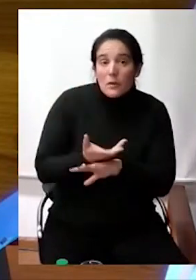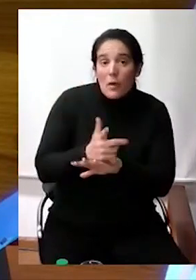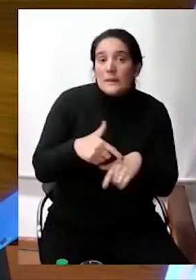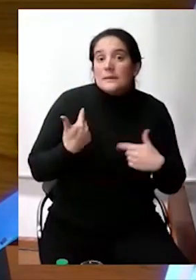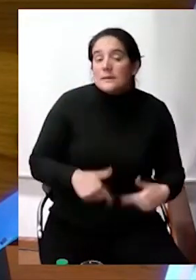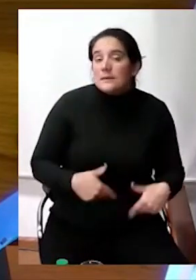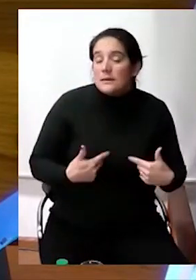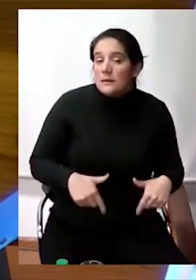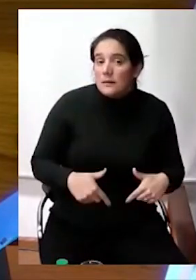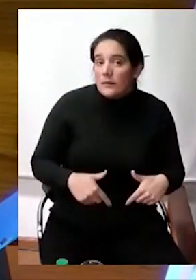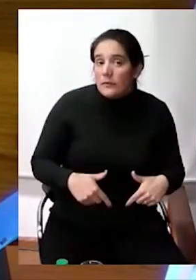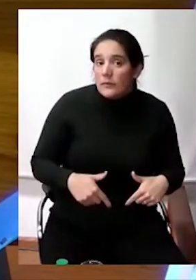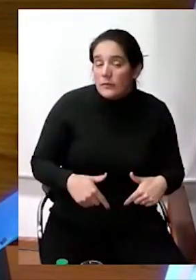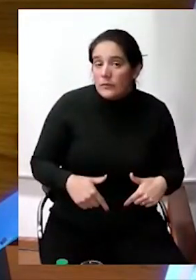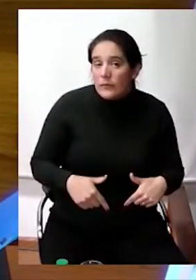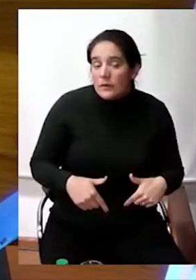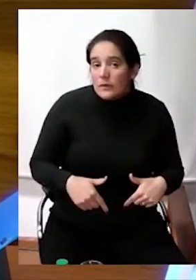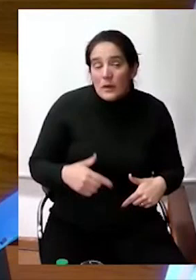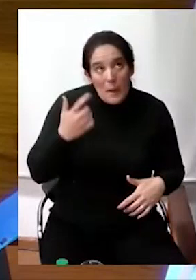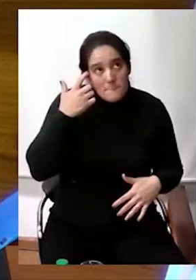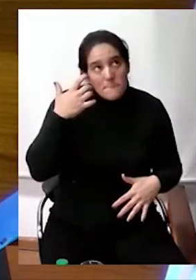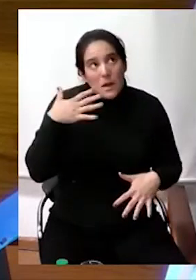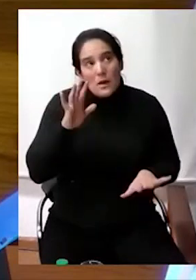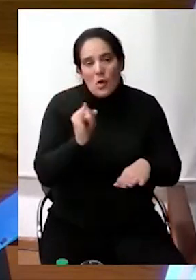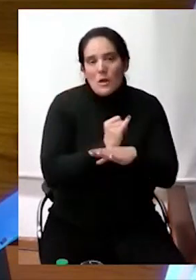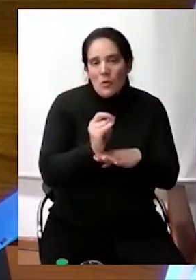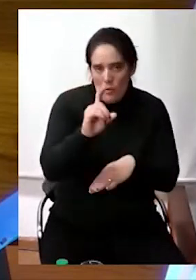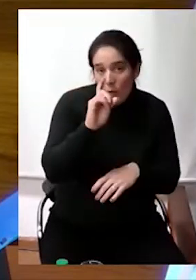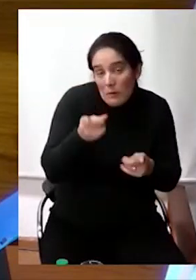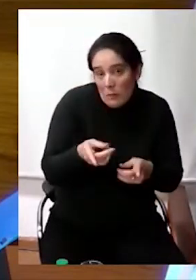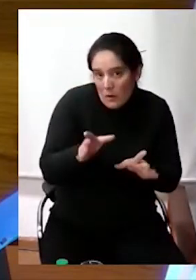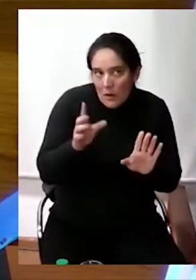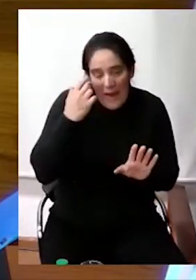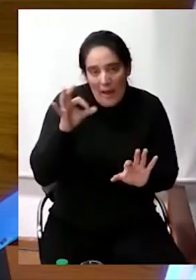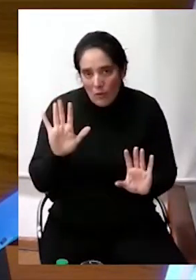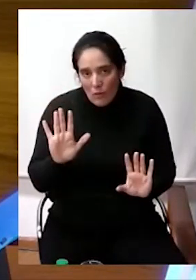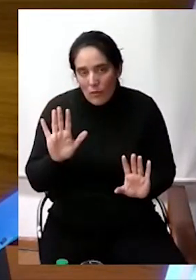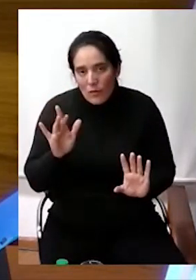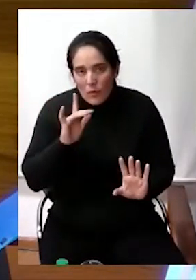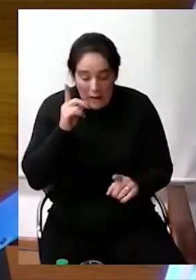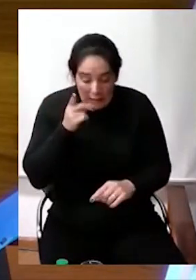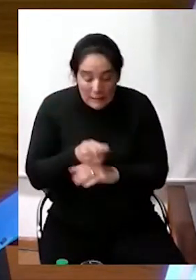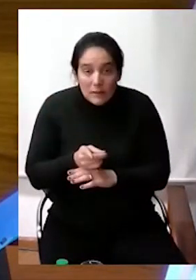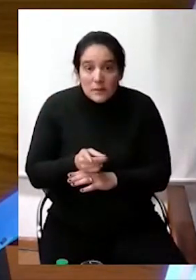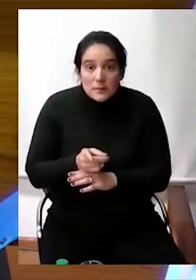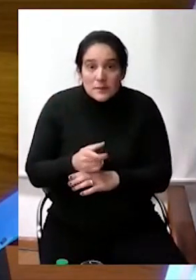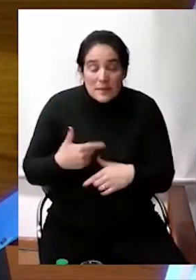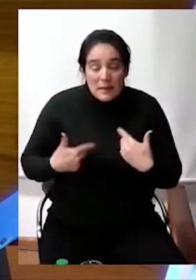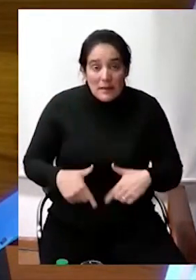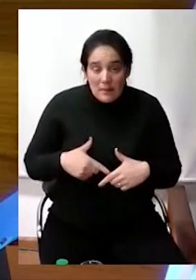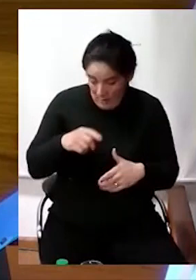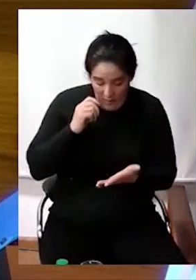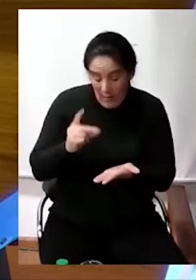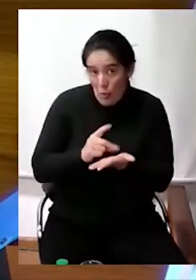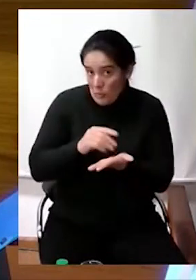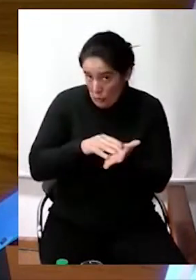intendencia y me imagino que también ad dinagua por parte de la oce y está la intervención de parte de la intendencia está todo acá